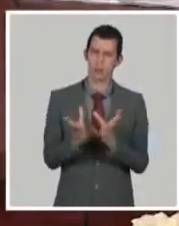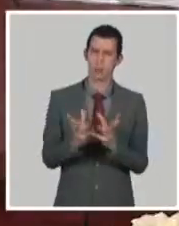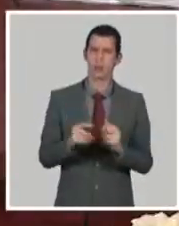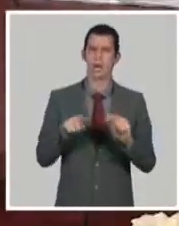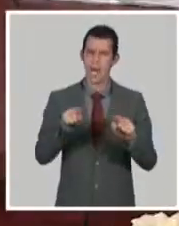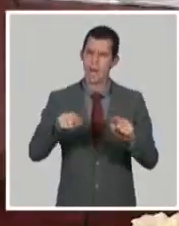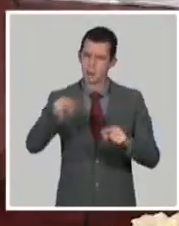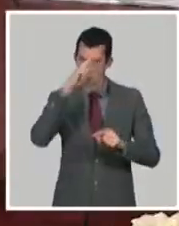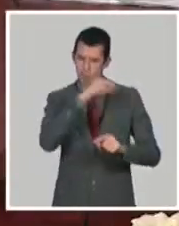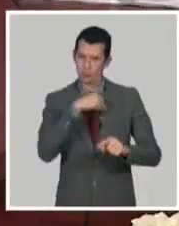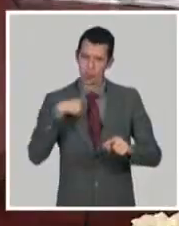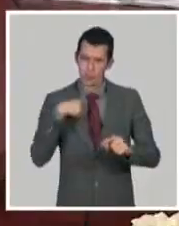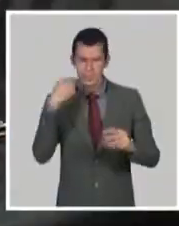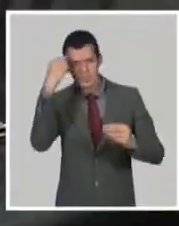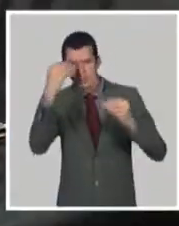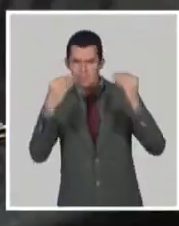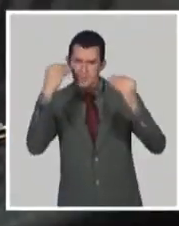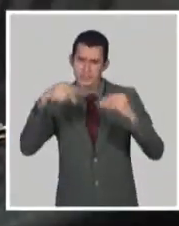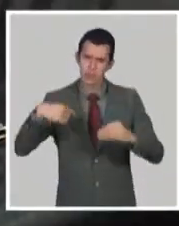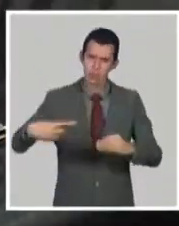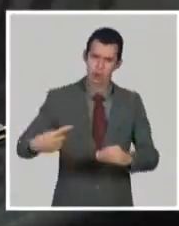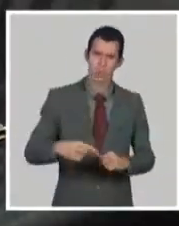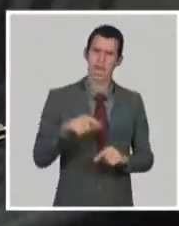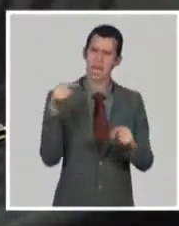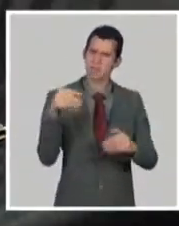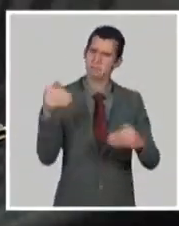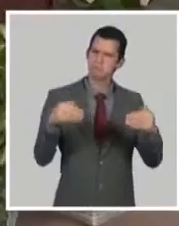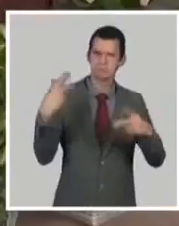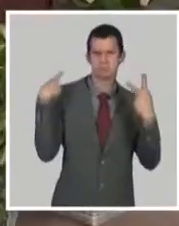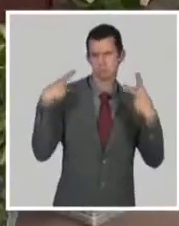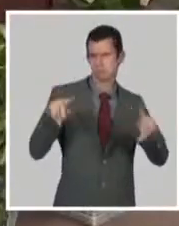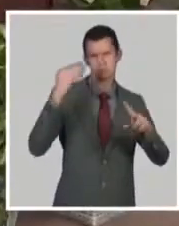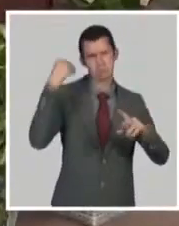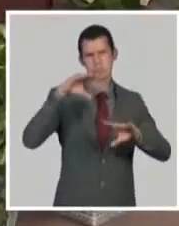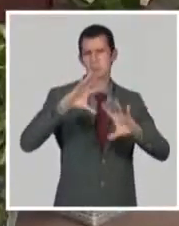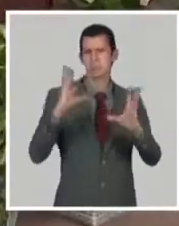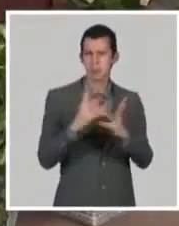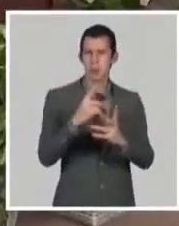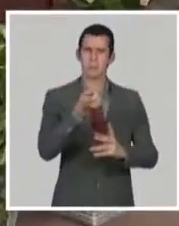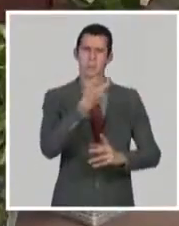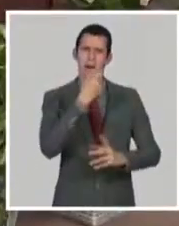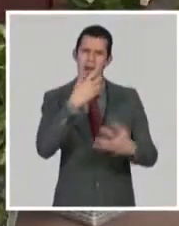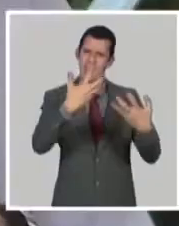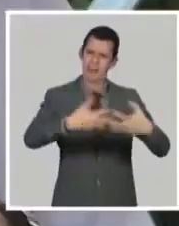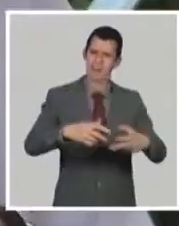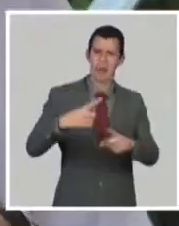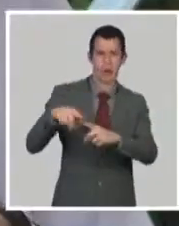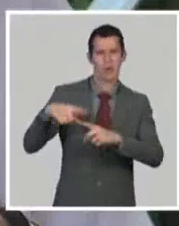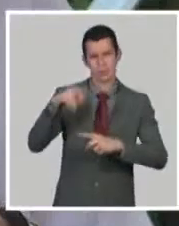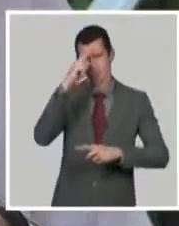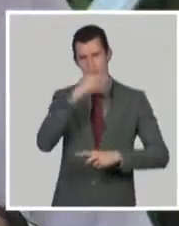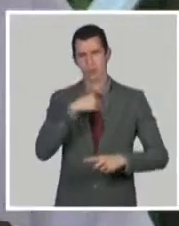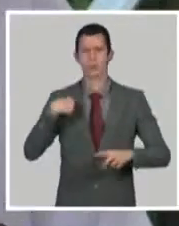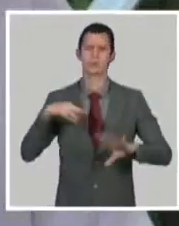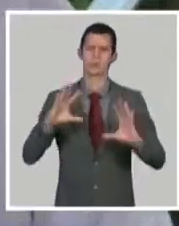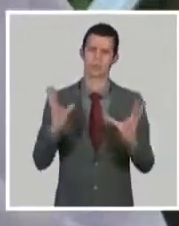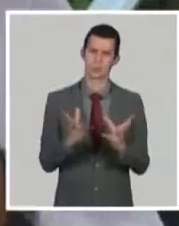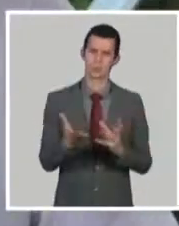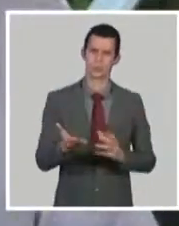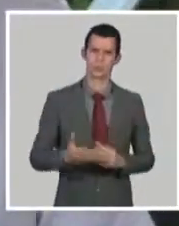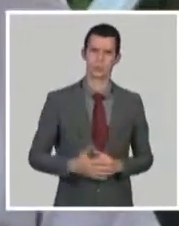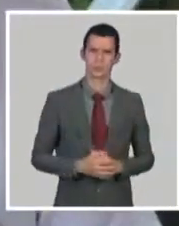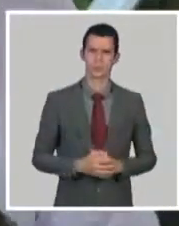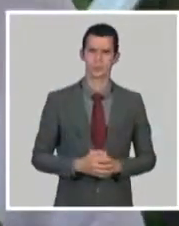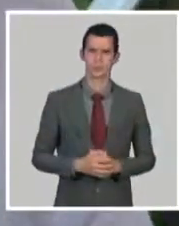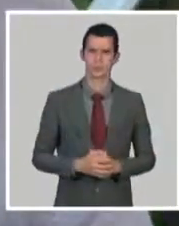IPK, y que agrupa a expertos, investigadores y científicos del sector biofarmacéutico cubano. Estamos generando